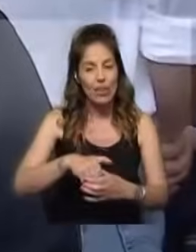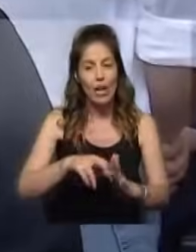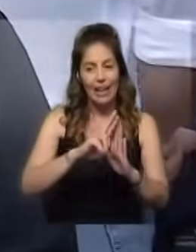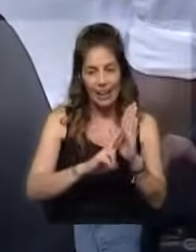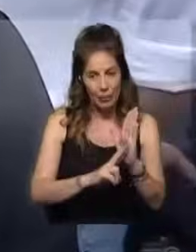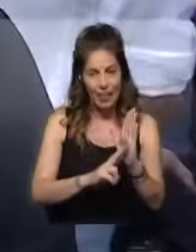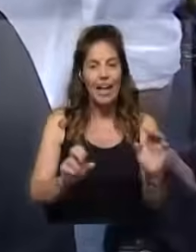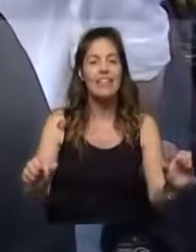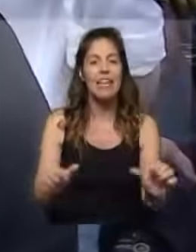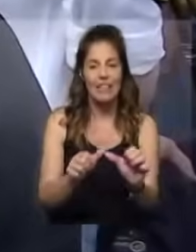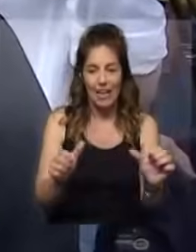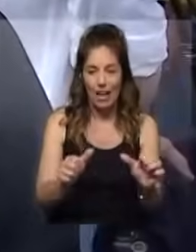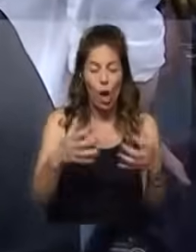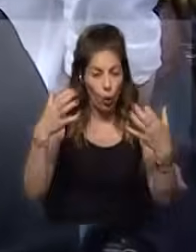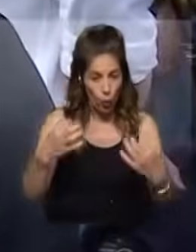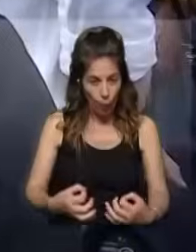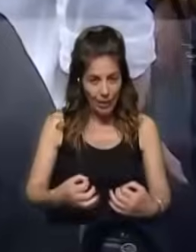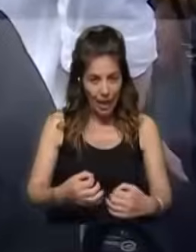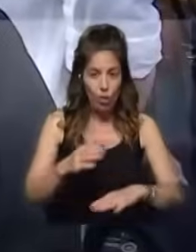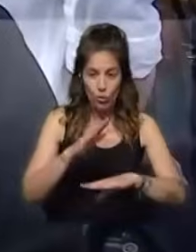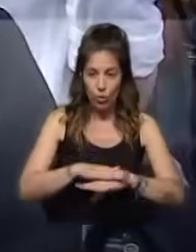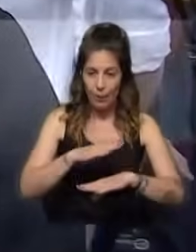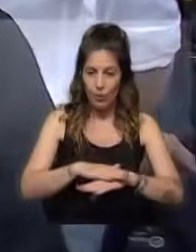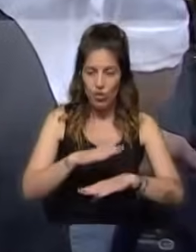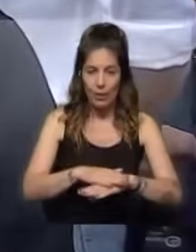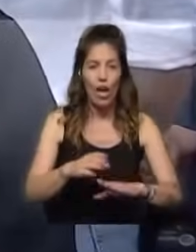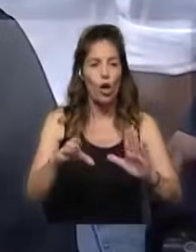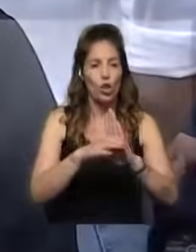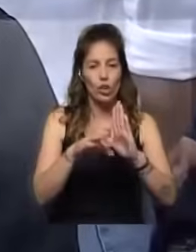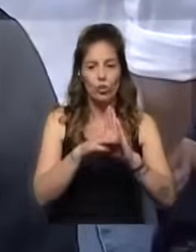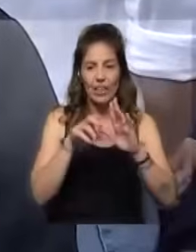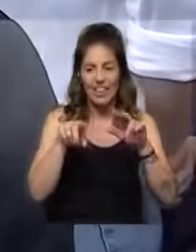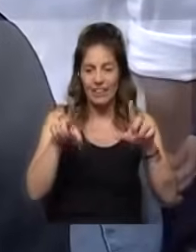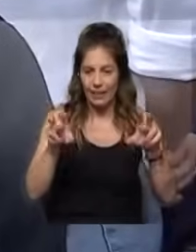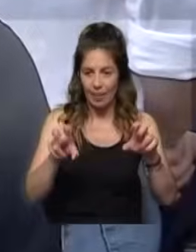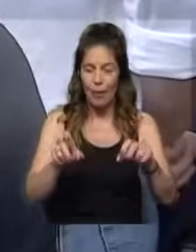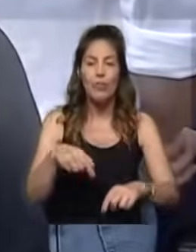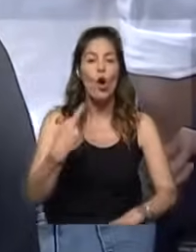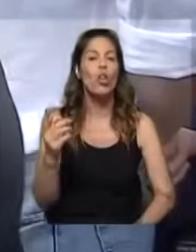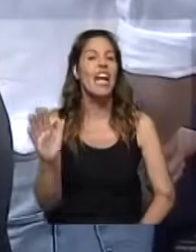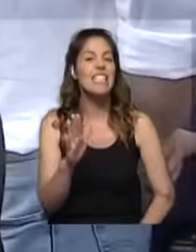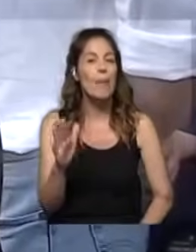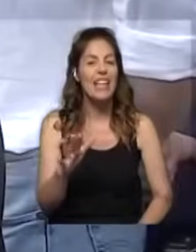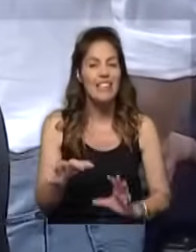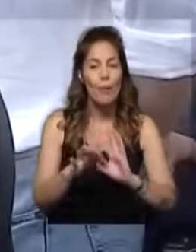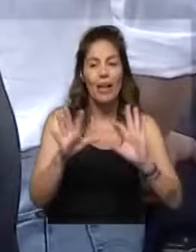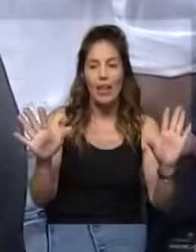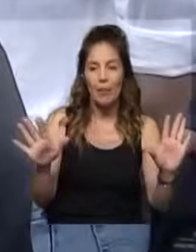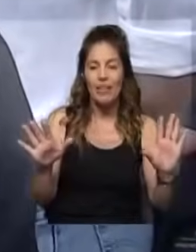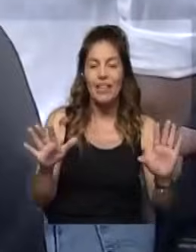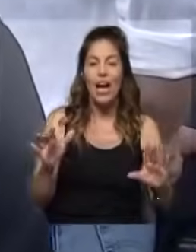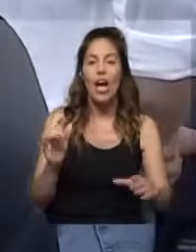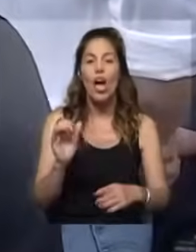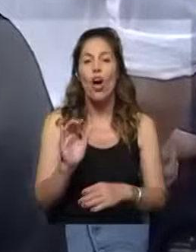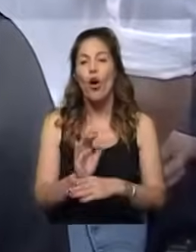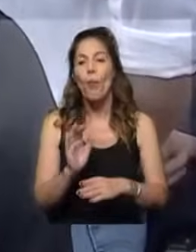ejecutará es decir cumplirá con sus competencias constitucionales en la materia hay otras amenazas para la democracia como la aparición